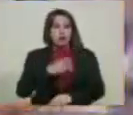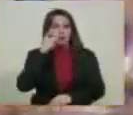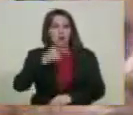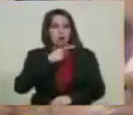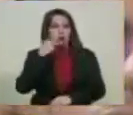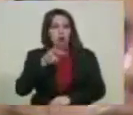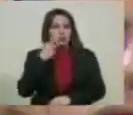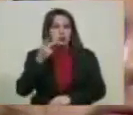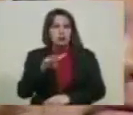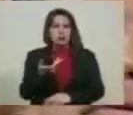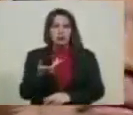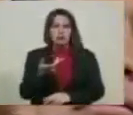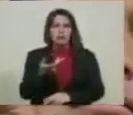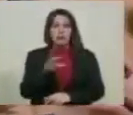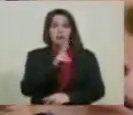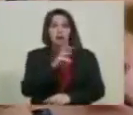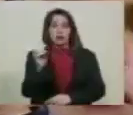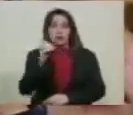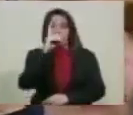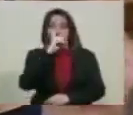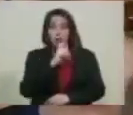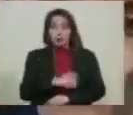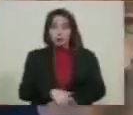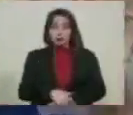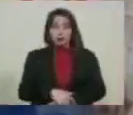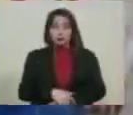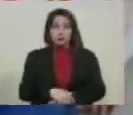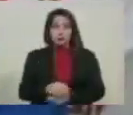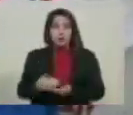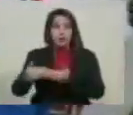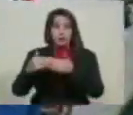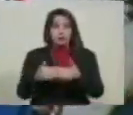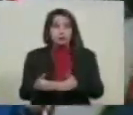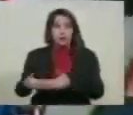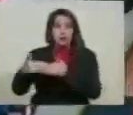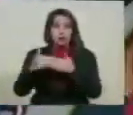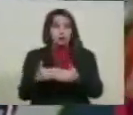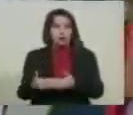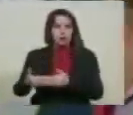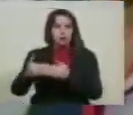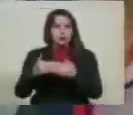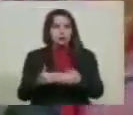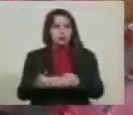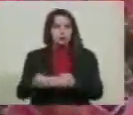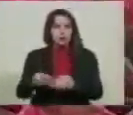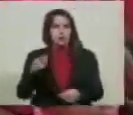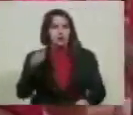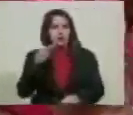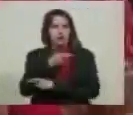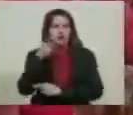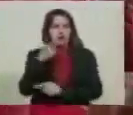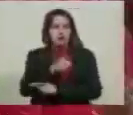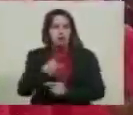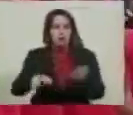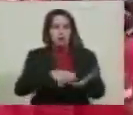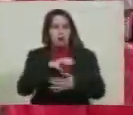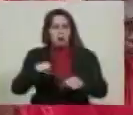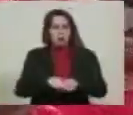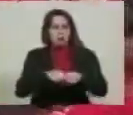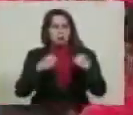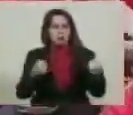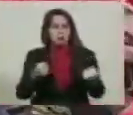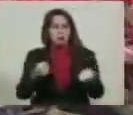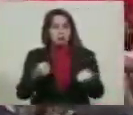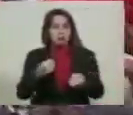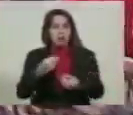mundo entero en 200 años. El imperialismo norteamericano decretó un sabotaje general